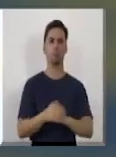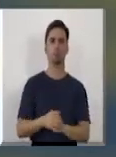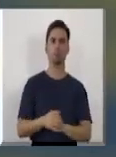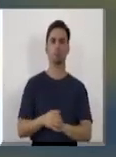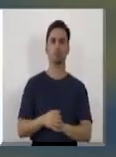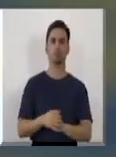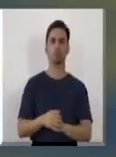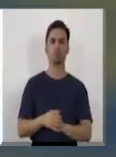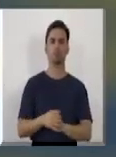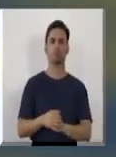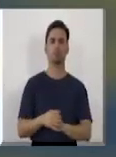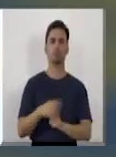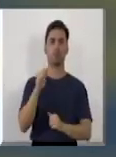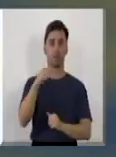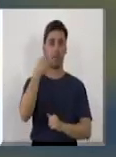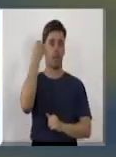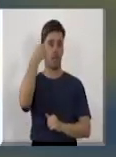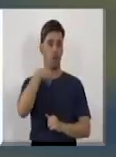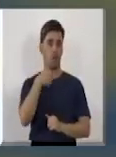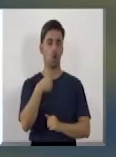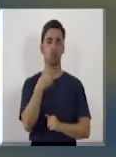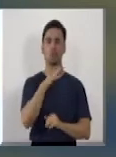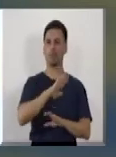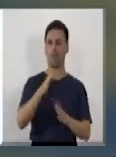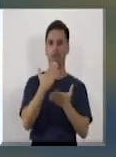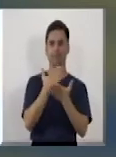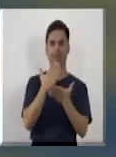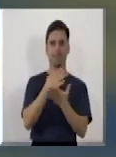Ese conocimiento lo recibiste en tu clase con tu profesor.